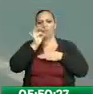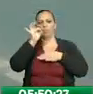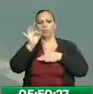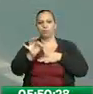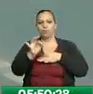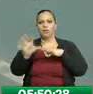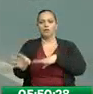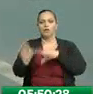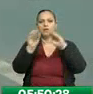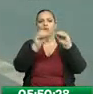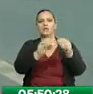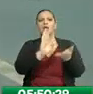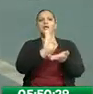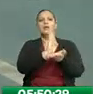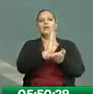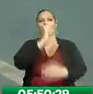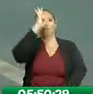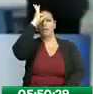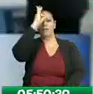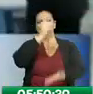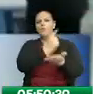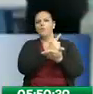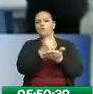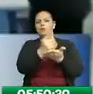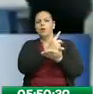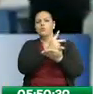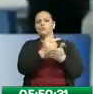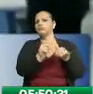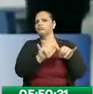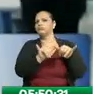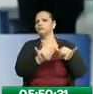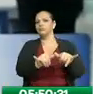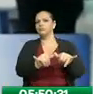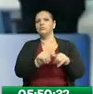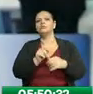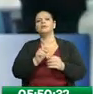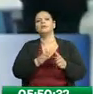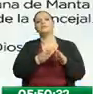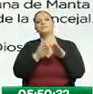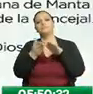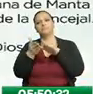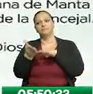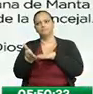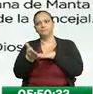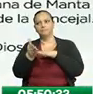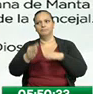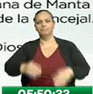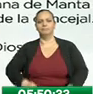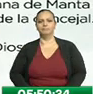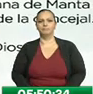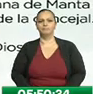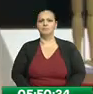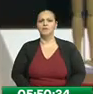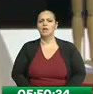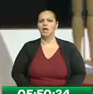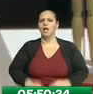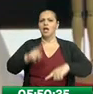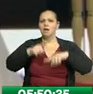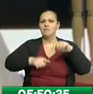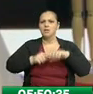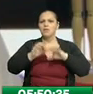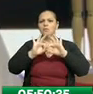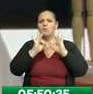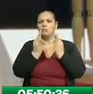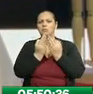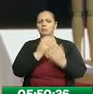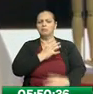muerte generó consternación en Manta. Sus compañeros concejales, con los que compartió curul por 1 año, lamentaron lo sucedido. Manta definitivamente está de